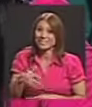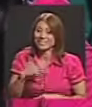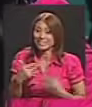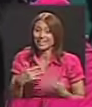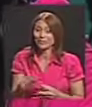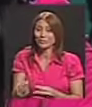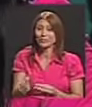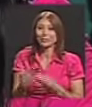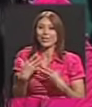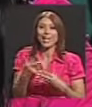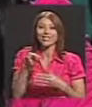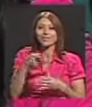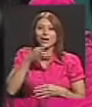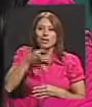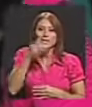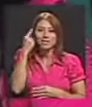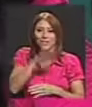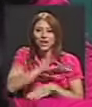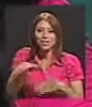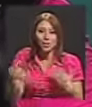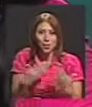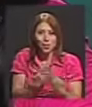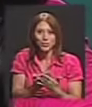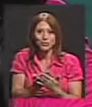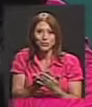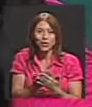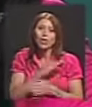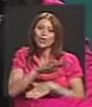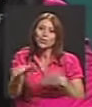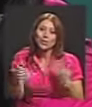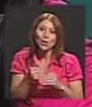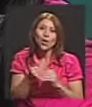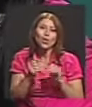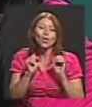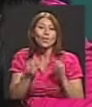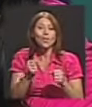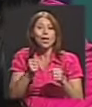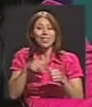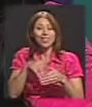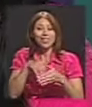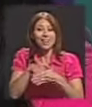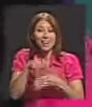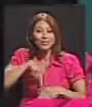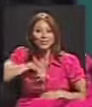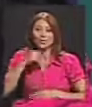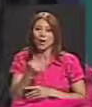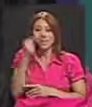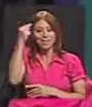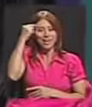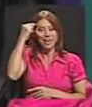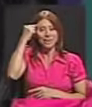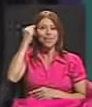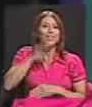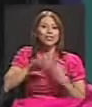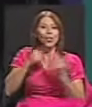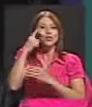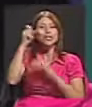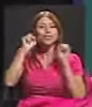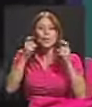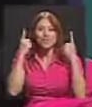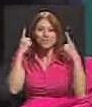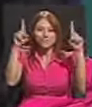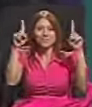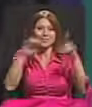una recomendación para todos todo lo que nos puede tener sólo está en la mente la verdad es que todos los sueños se pueden alcanzar y todas las